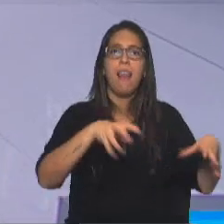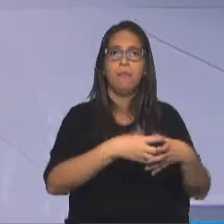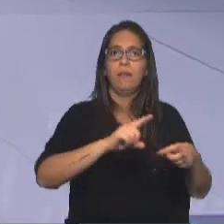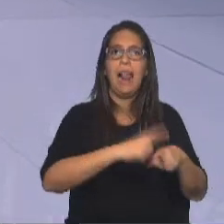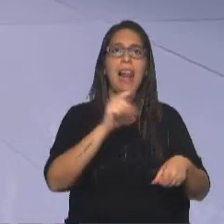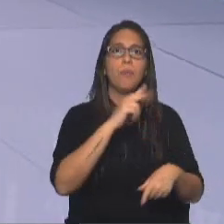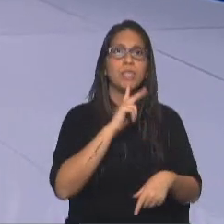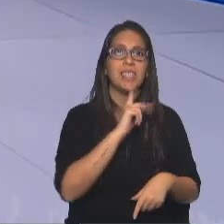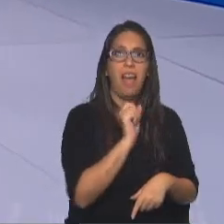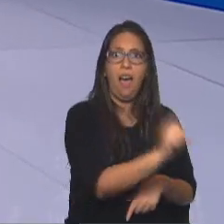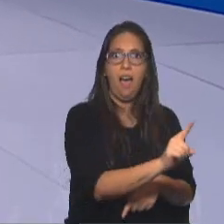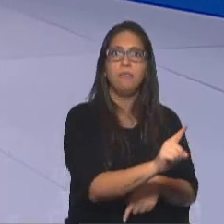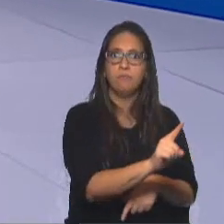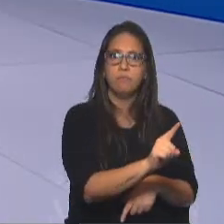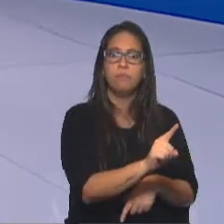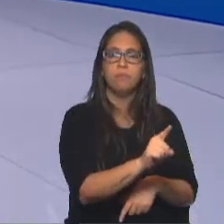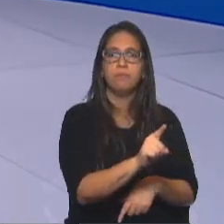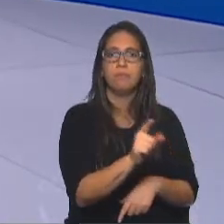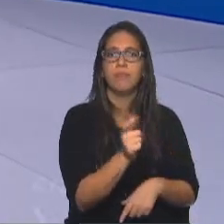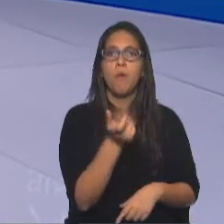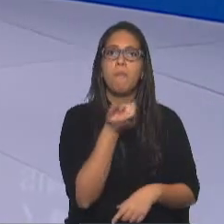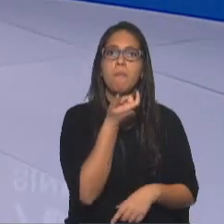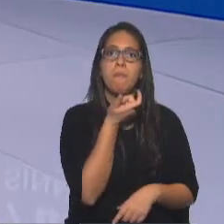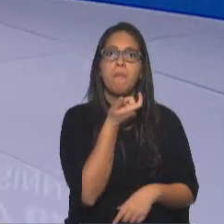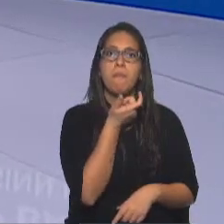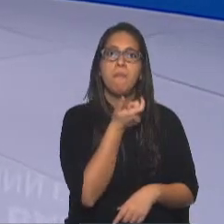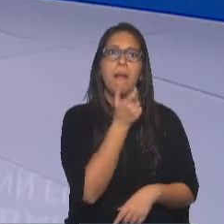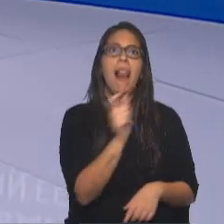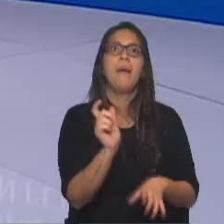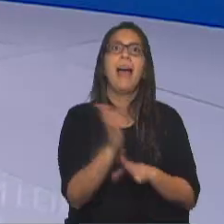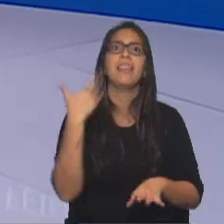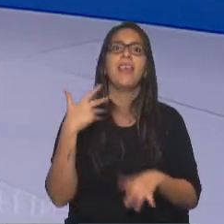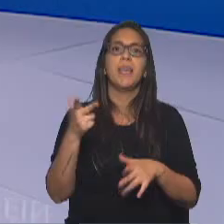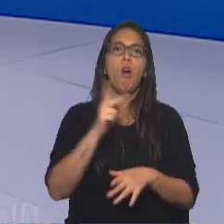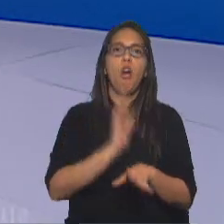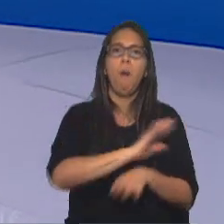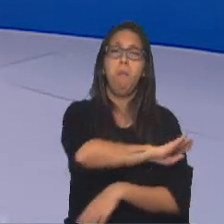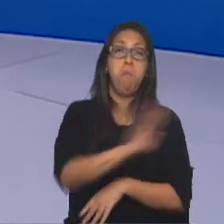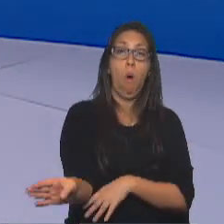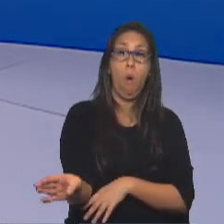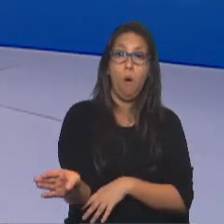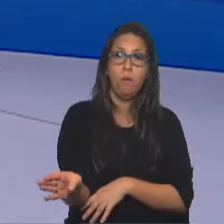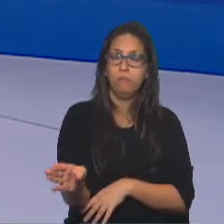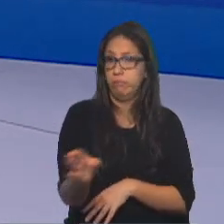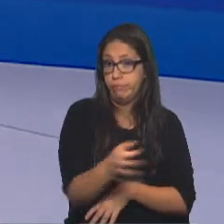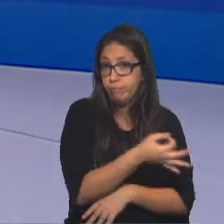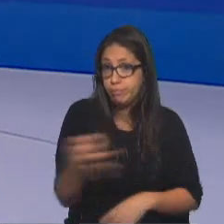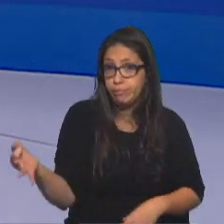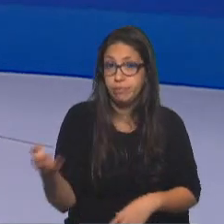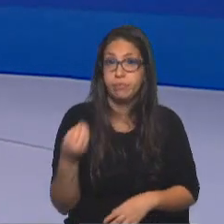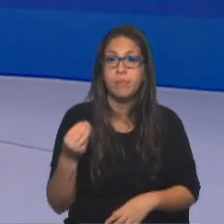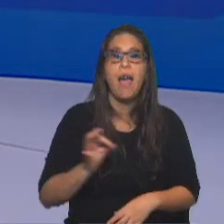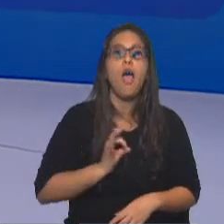muy relevante porque... Digo, señalamos la palabra arrasó en las elecciones. Bueno, aquí está. Arrasó porque en